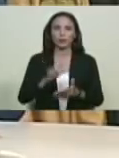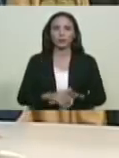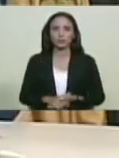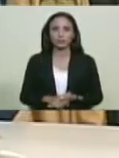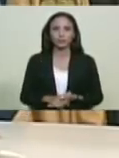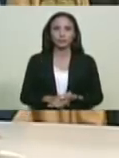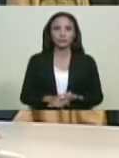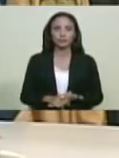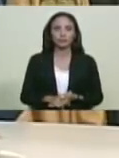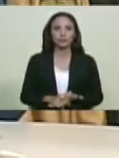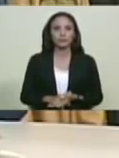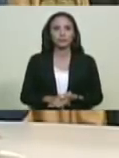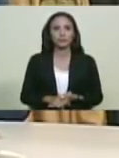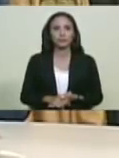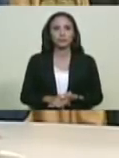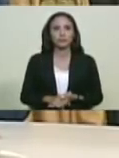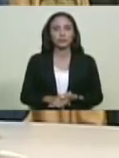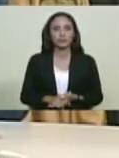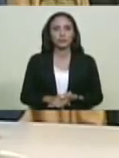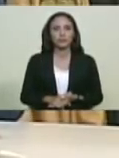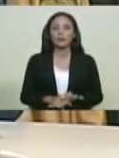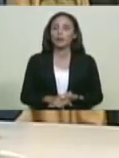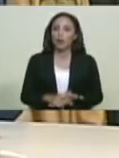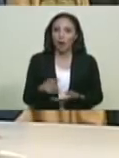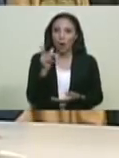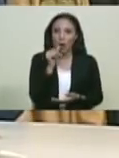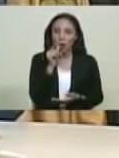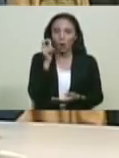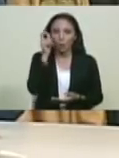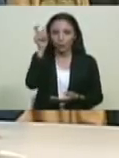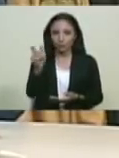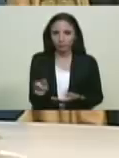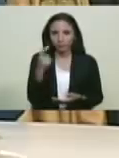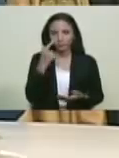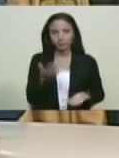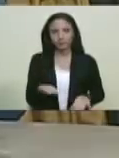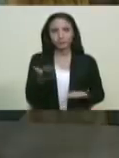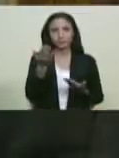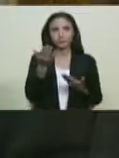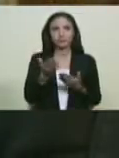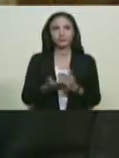petró compañero josh l ramírez camacho